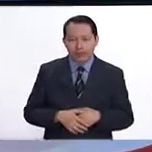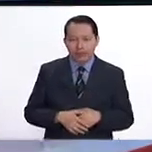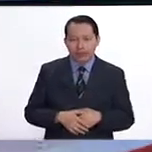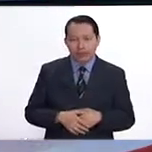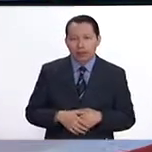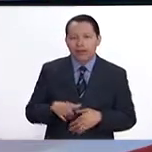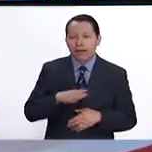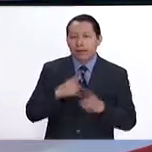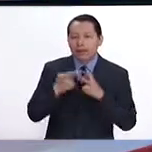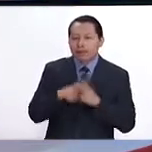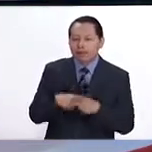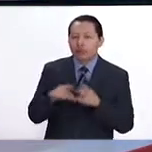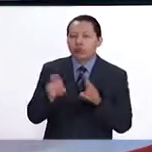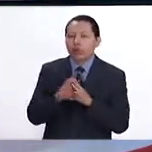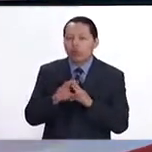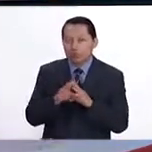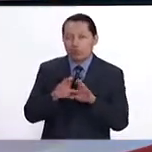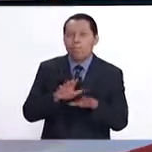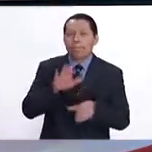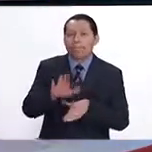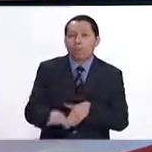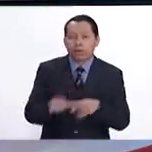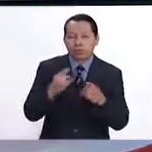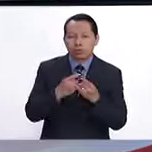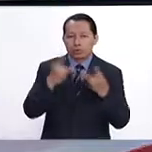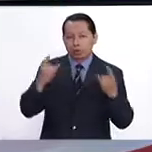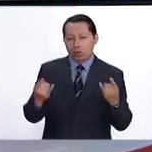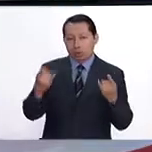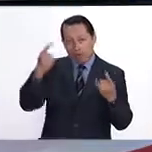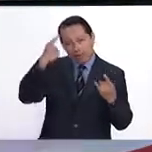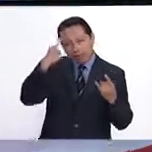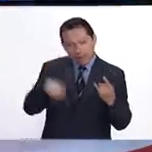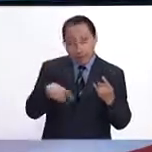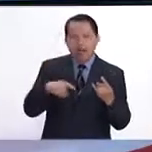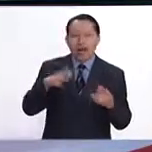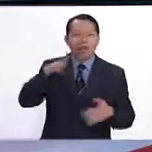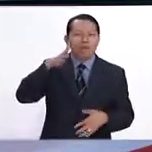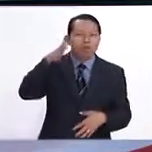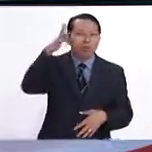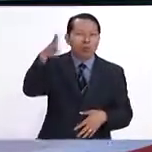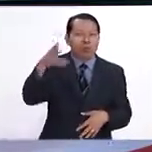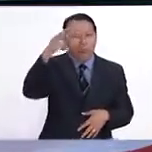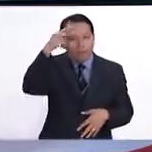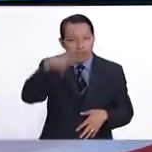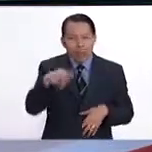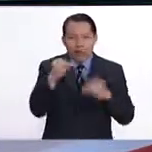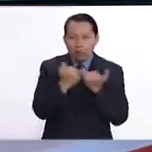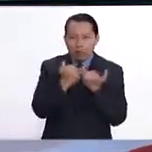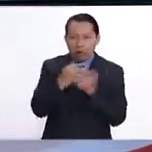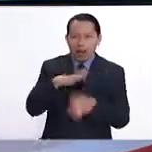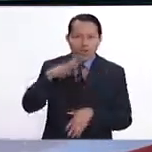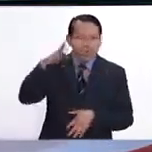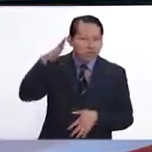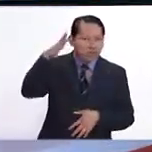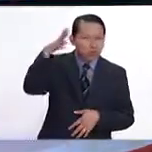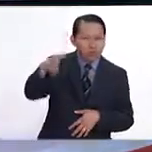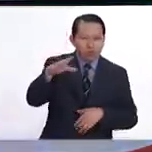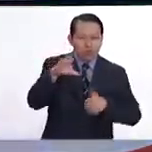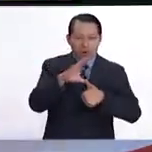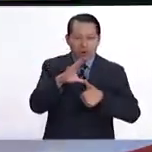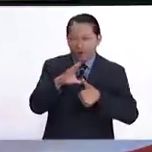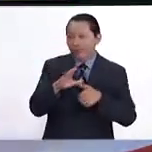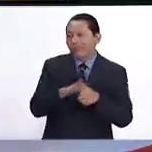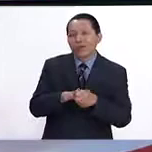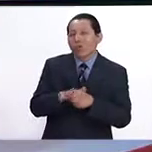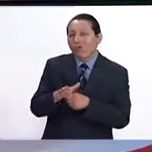iniciamos un paso histórico para el futuro de México y por supuesto el futuro de Norteamérica. ¿Cuáles